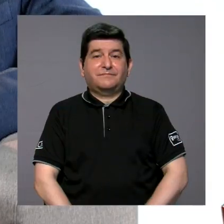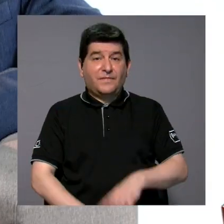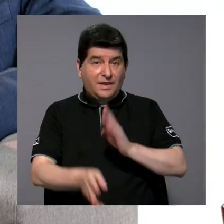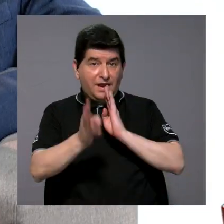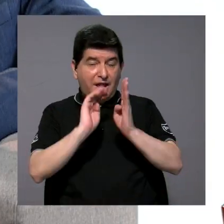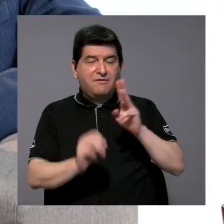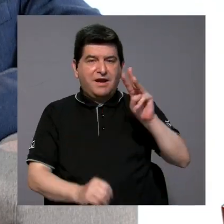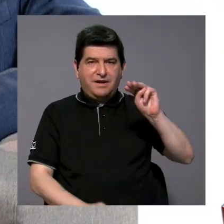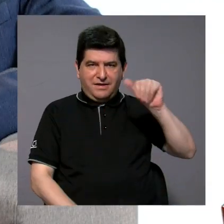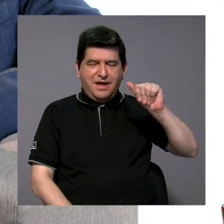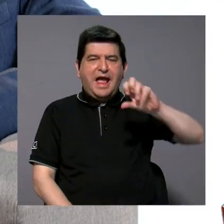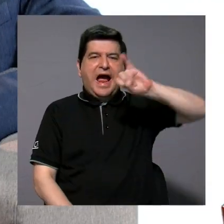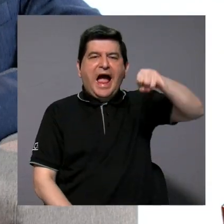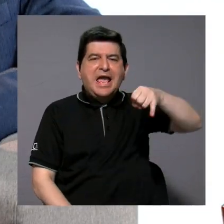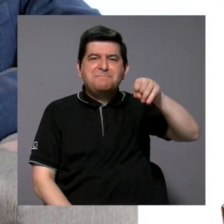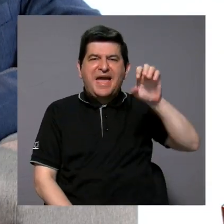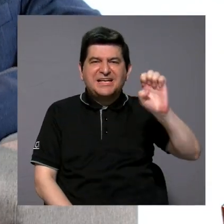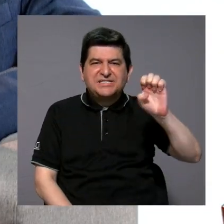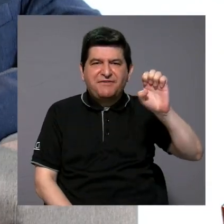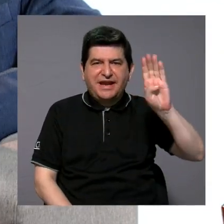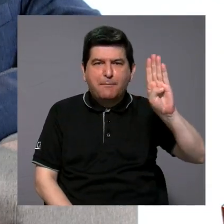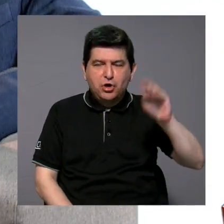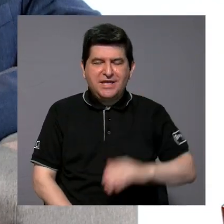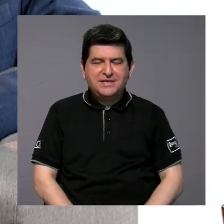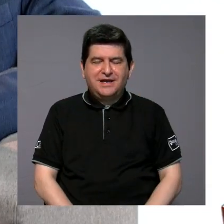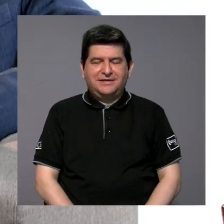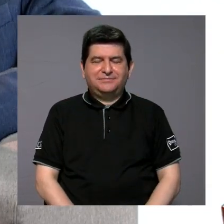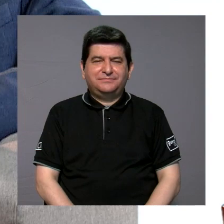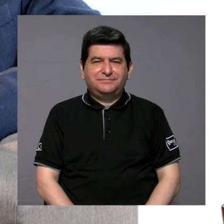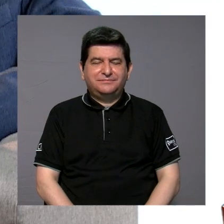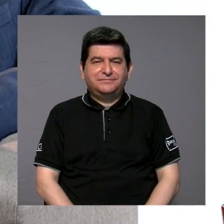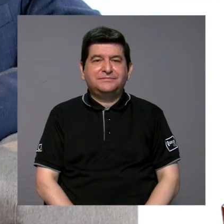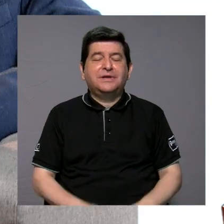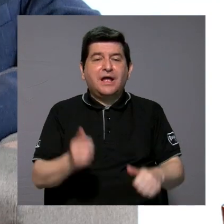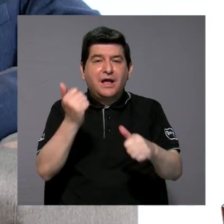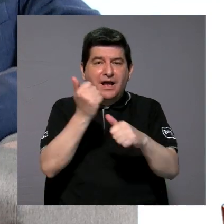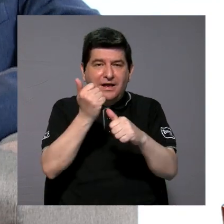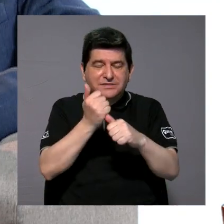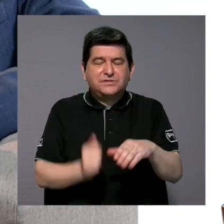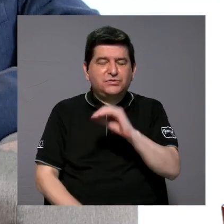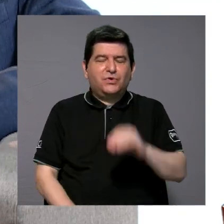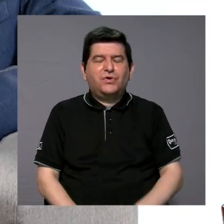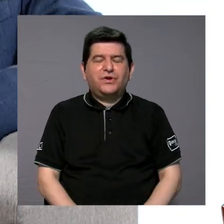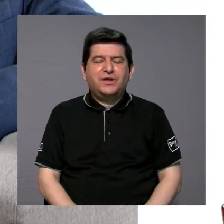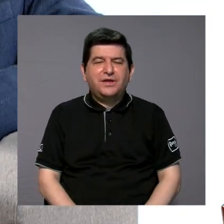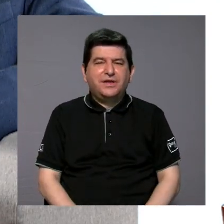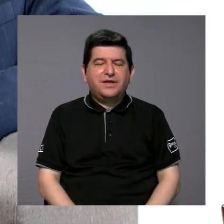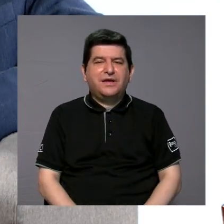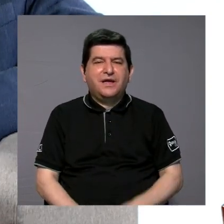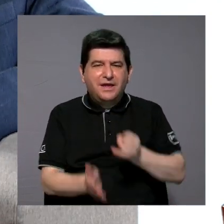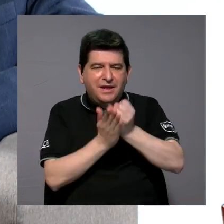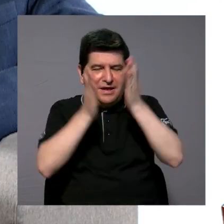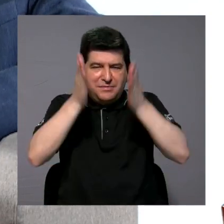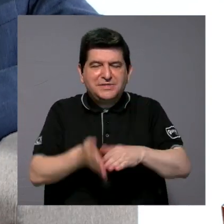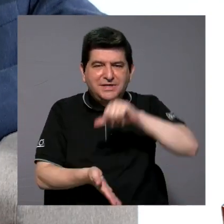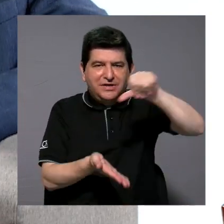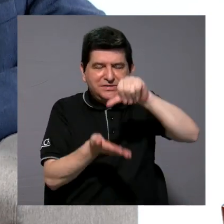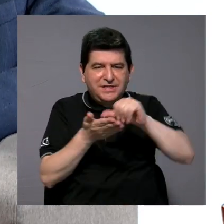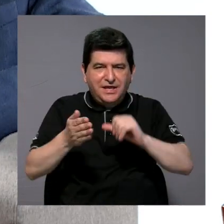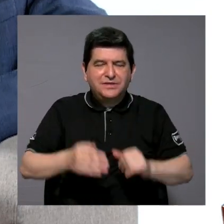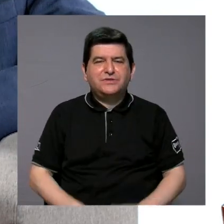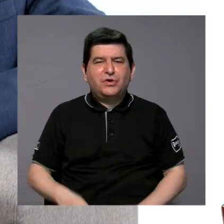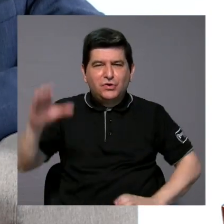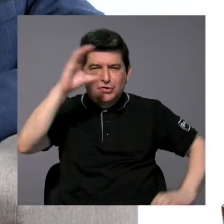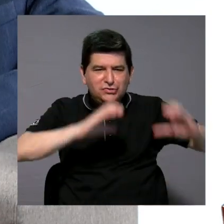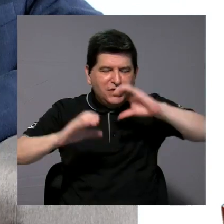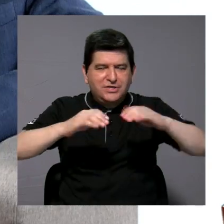Conversábamos con el máster Jaime Echeverría, consultor e investigador del Centro Científico Tropical. Jaime,